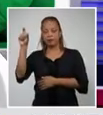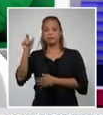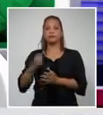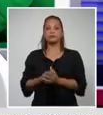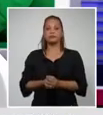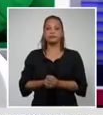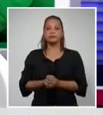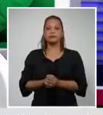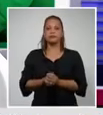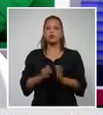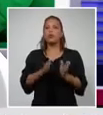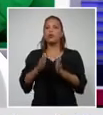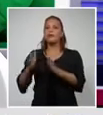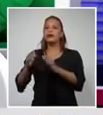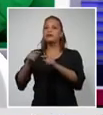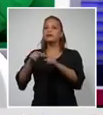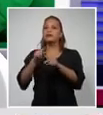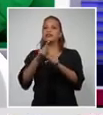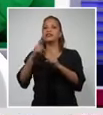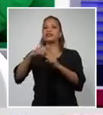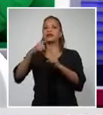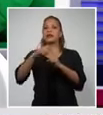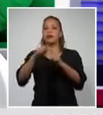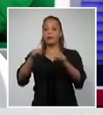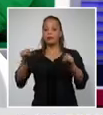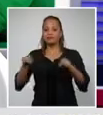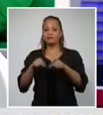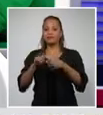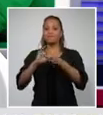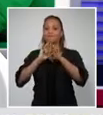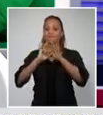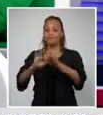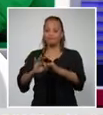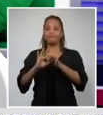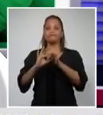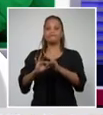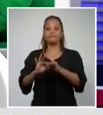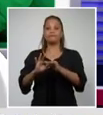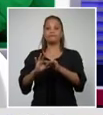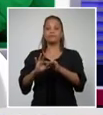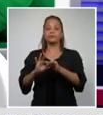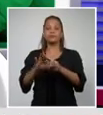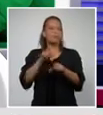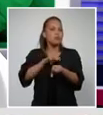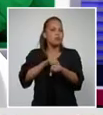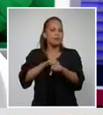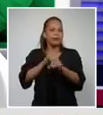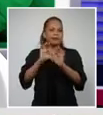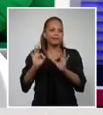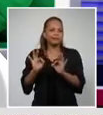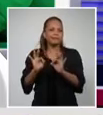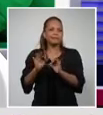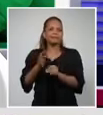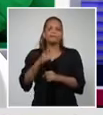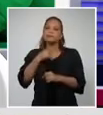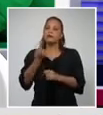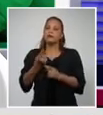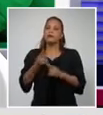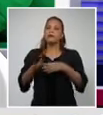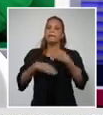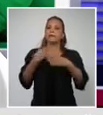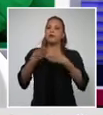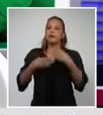en terapia intensiva por las complicaciones, y en un momento determinado hizo una bradicardia